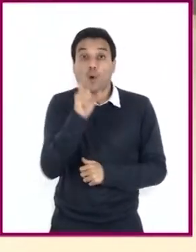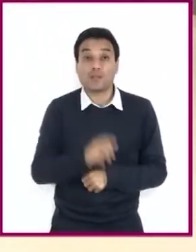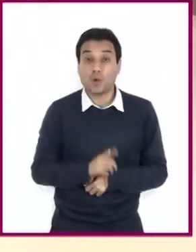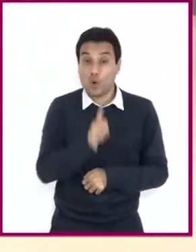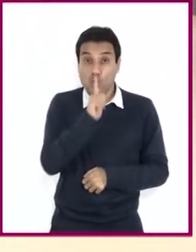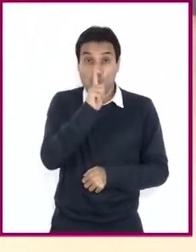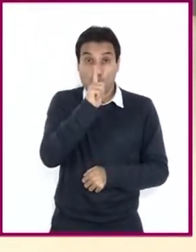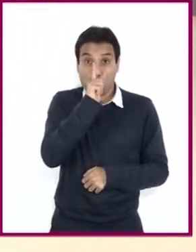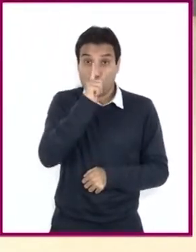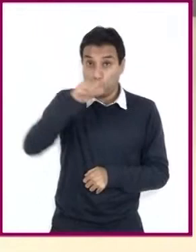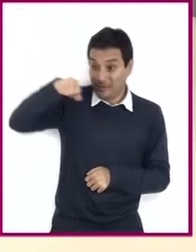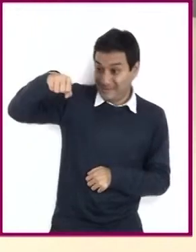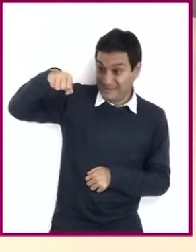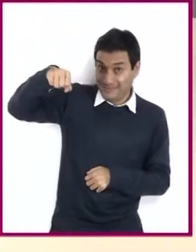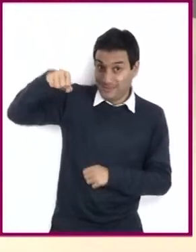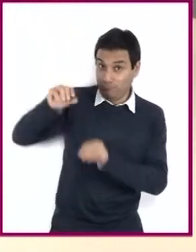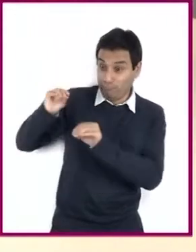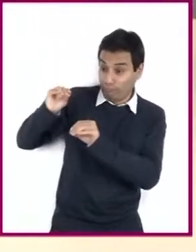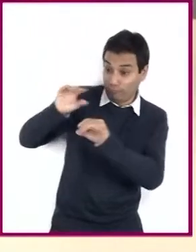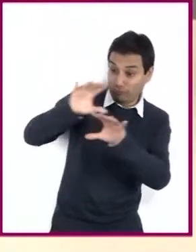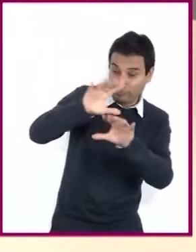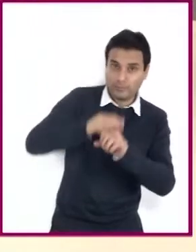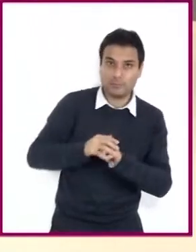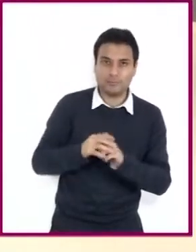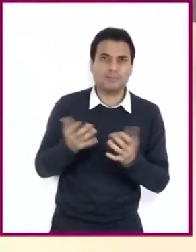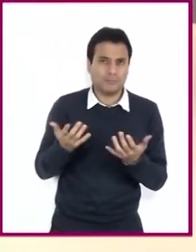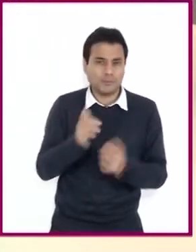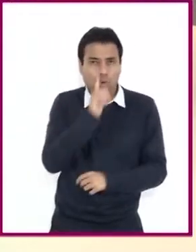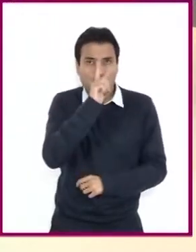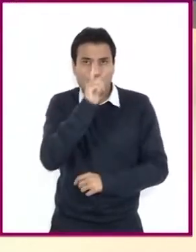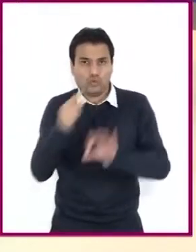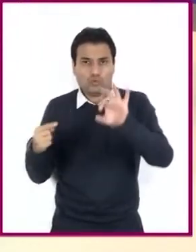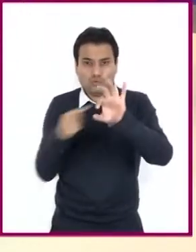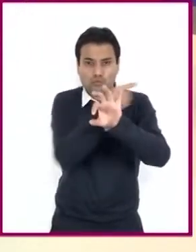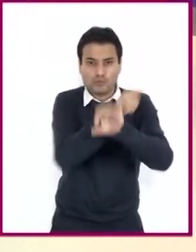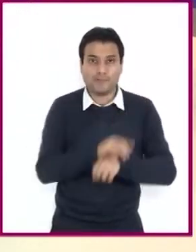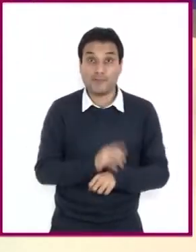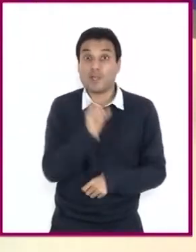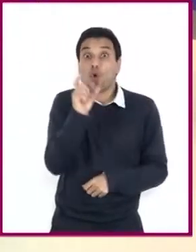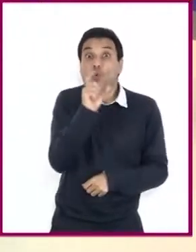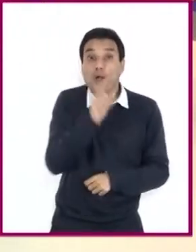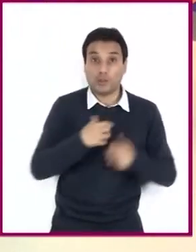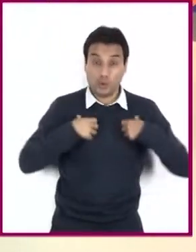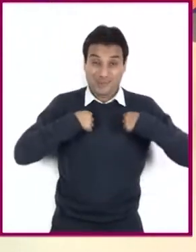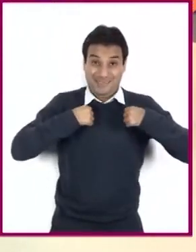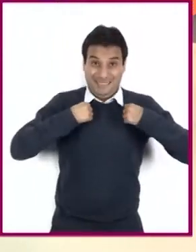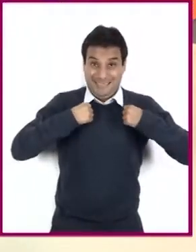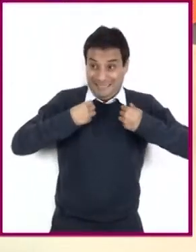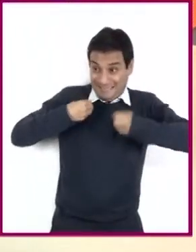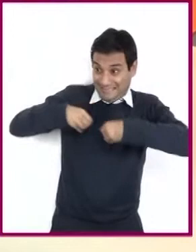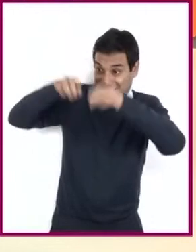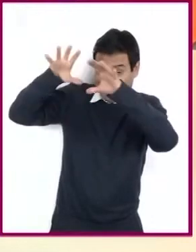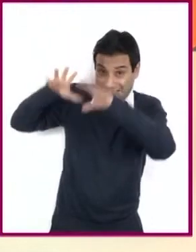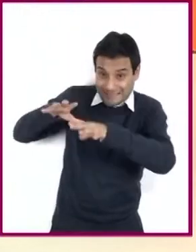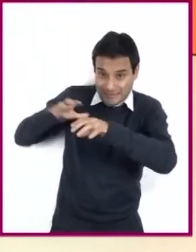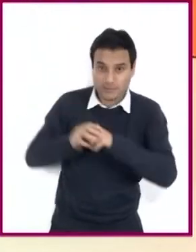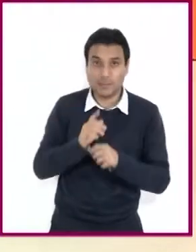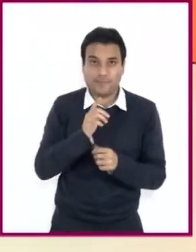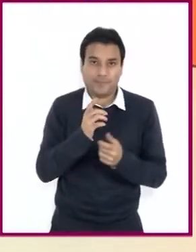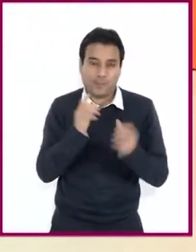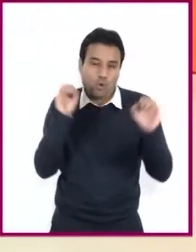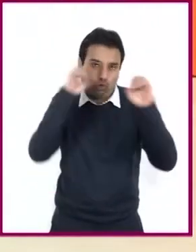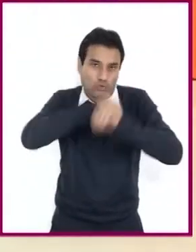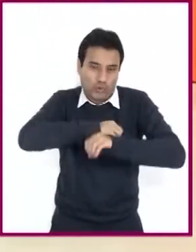estaba descubierta, el lugar permanecía iluminado, pero cuando tapaba la linterna, el lugar se